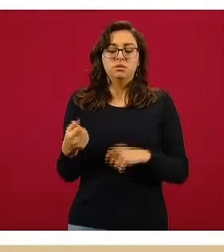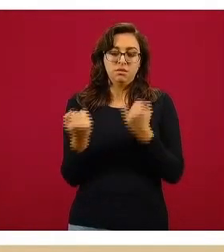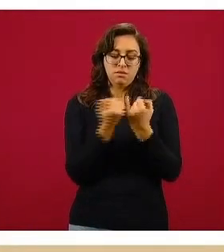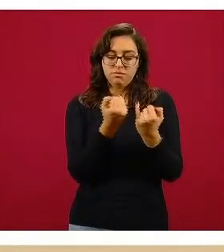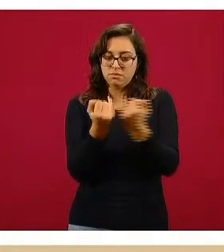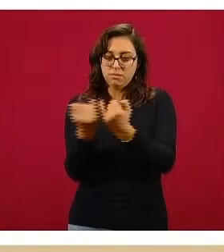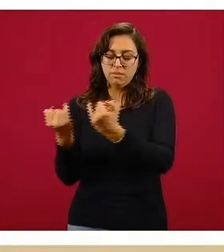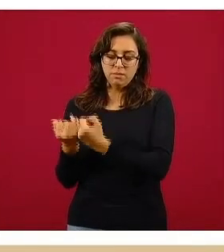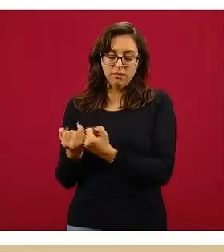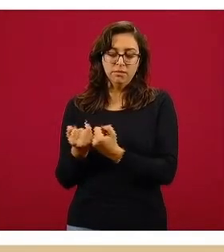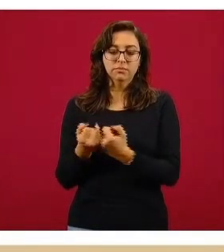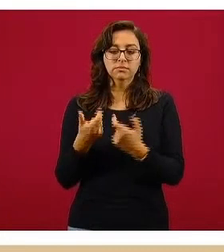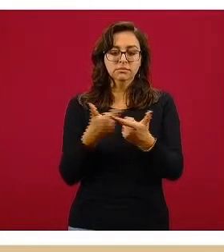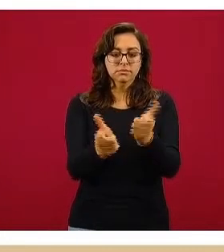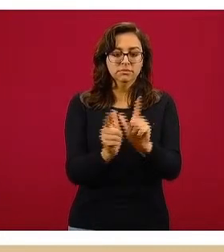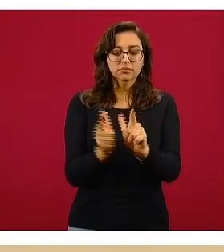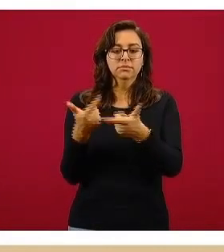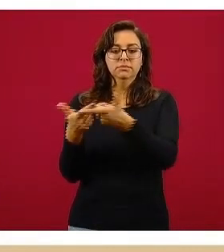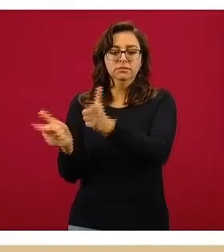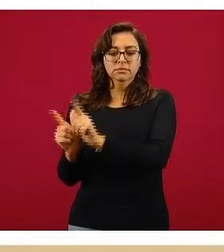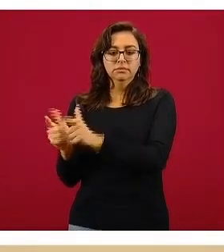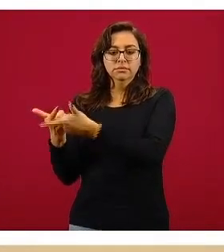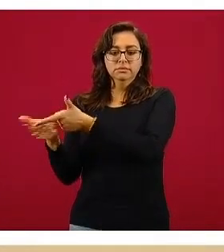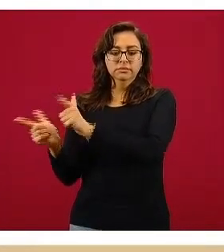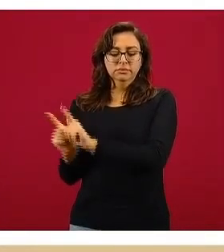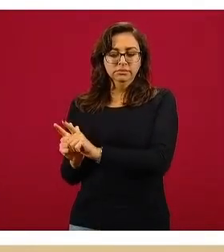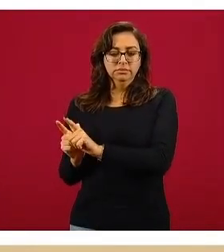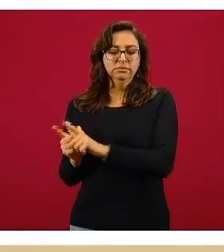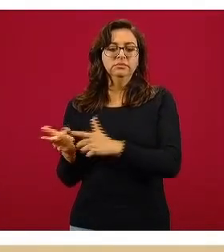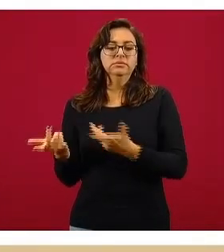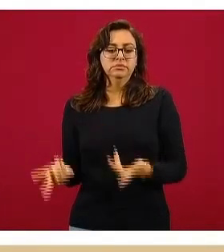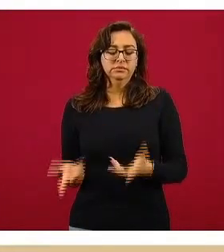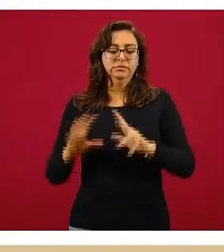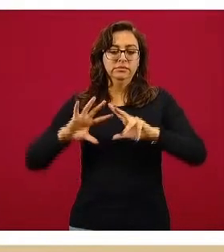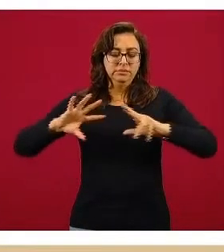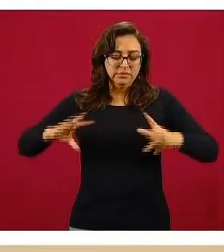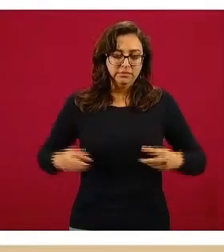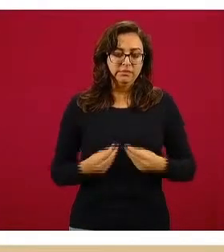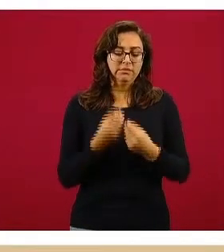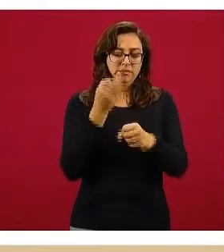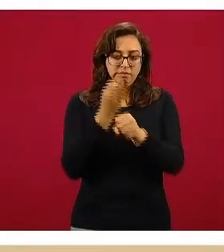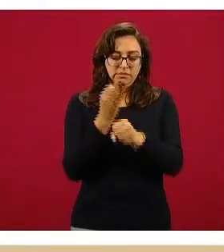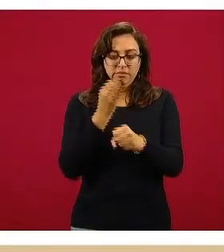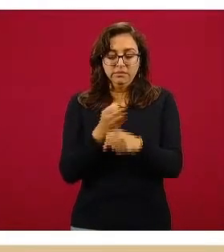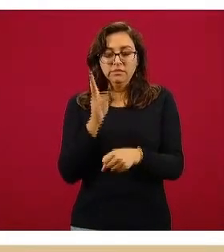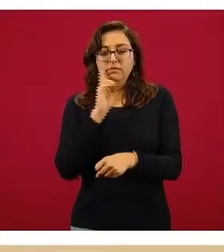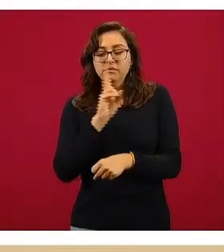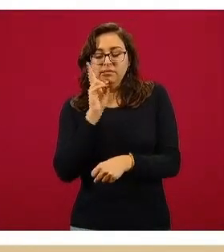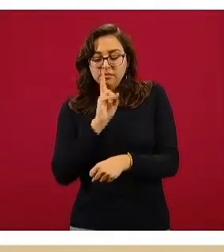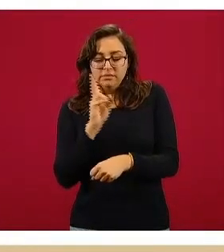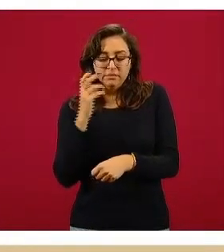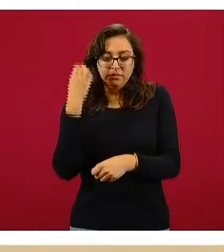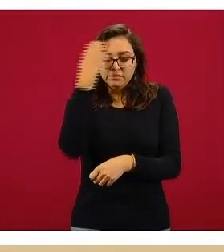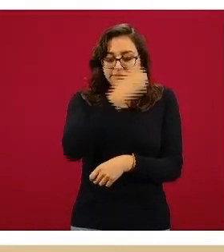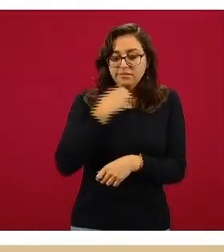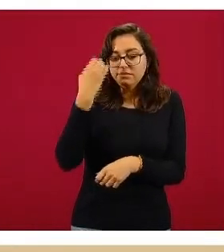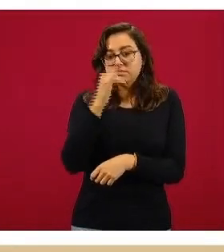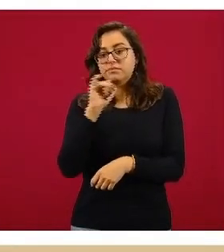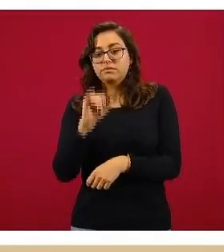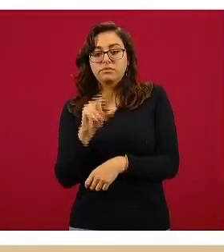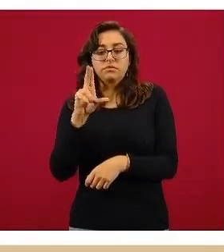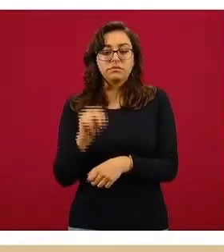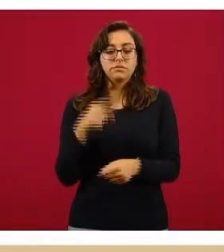también estos otros grupos de defunciones que en este momento se encuentran en proceso de dictaminación para saber si se